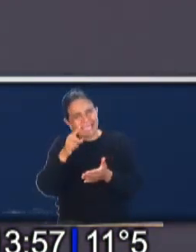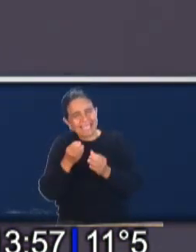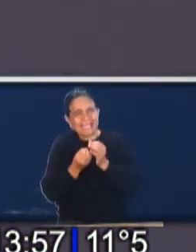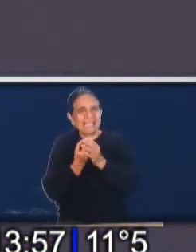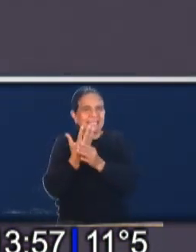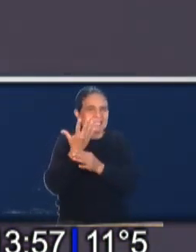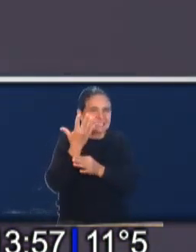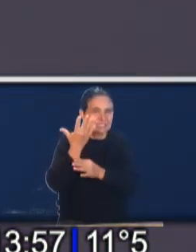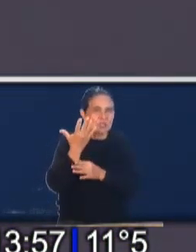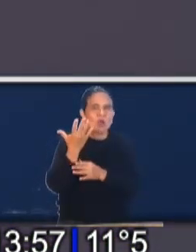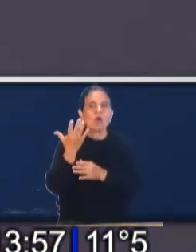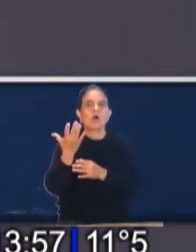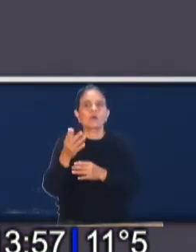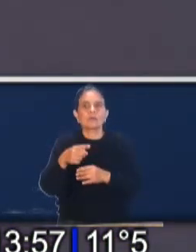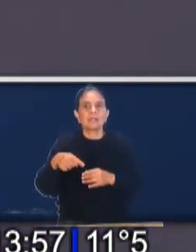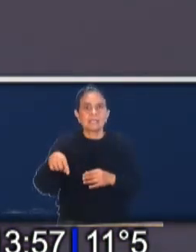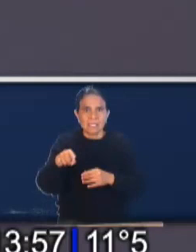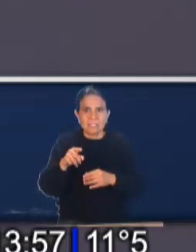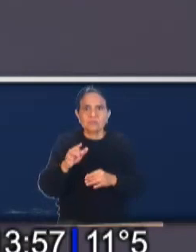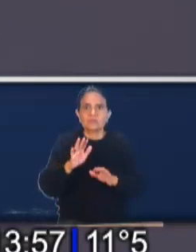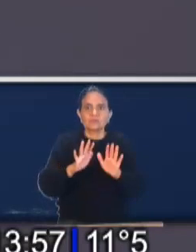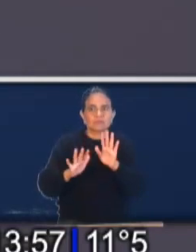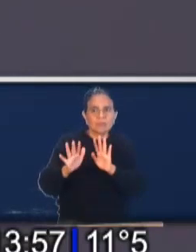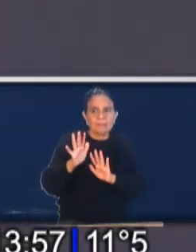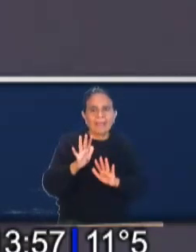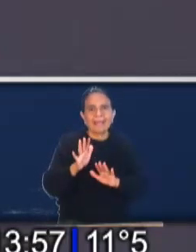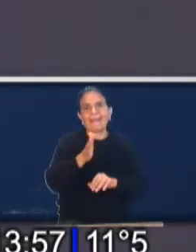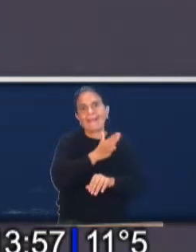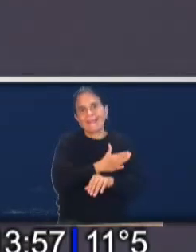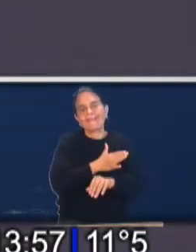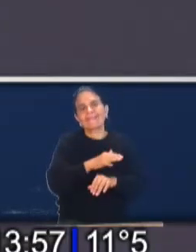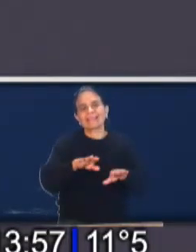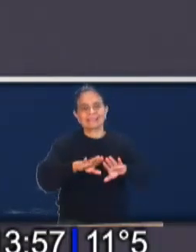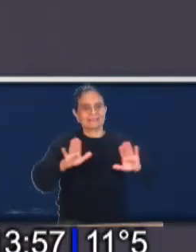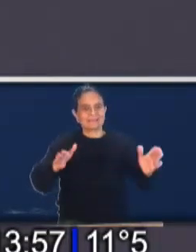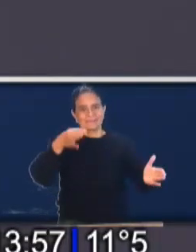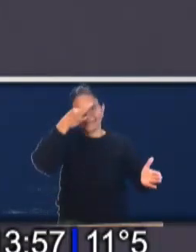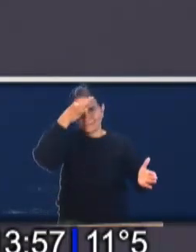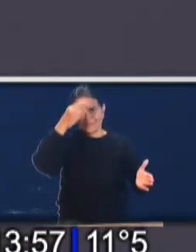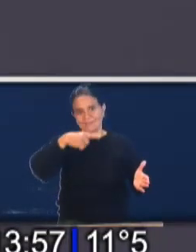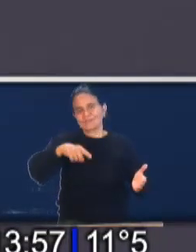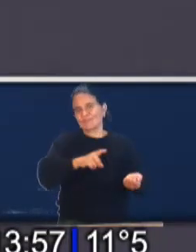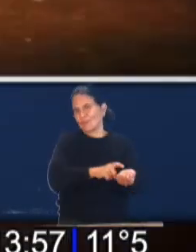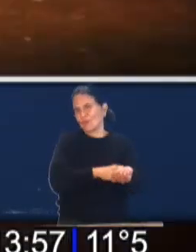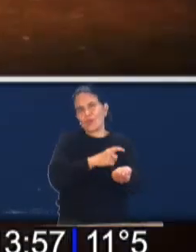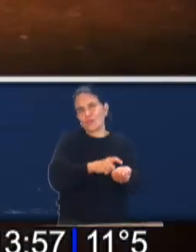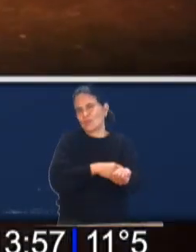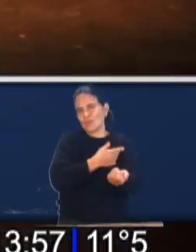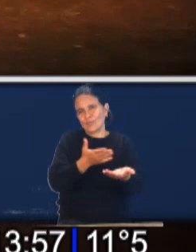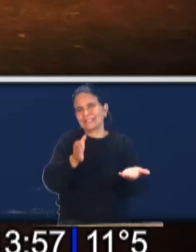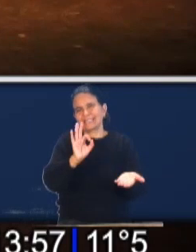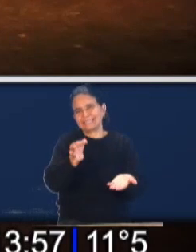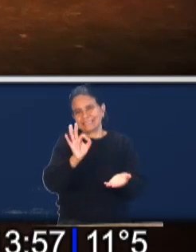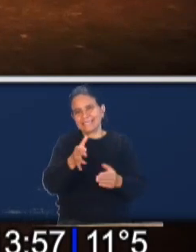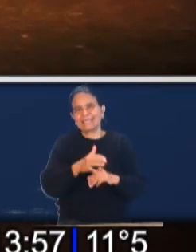son instituciones que trabajan y que están acostumbradas a utilizar el escenario como espacio de desarrollo de su arte, poder